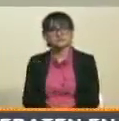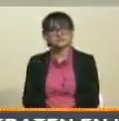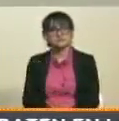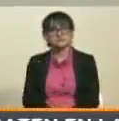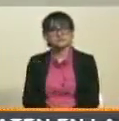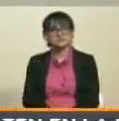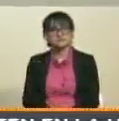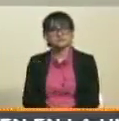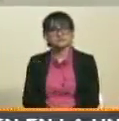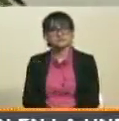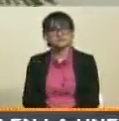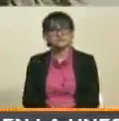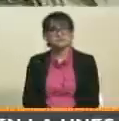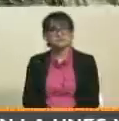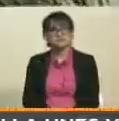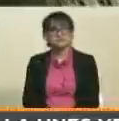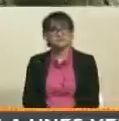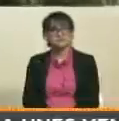Árbol centenario.